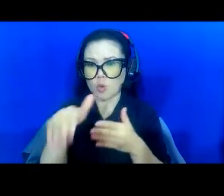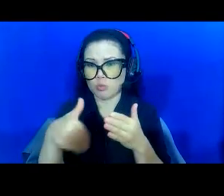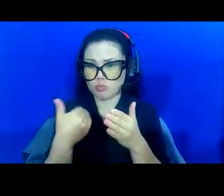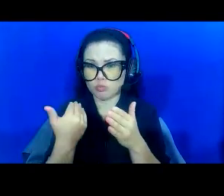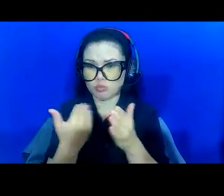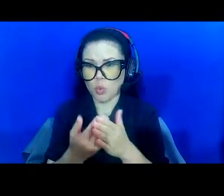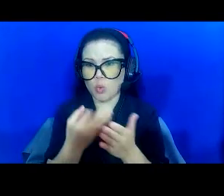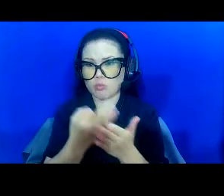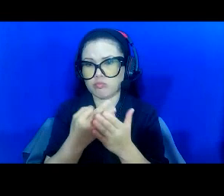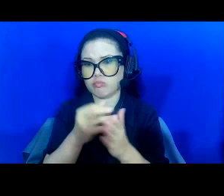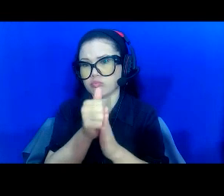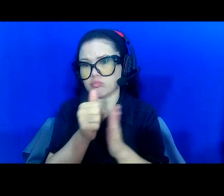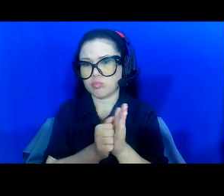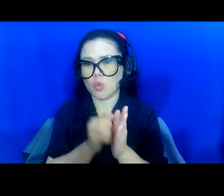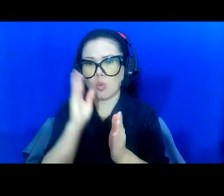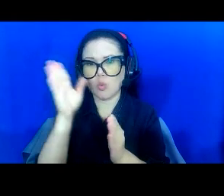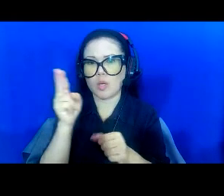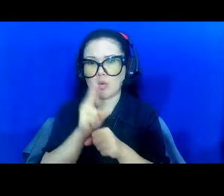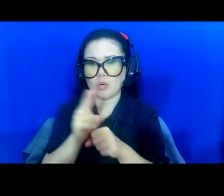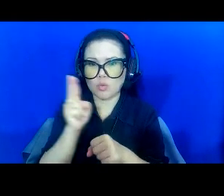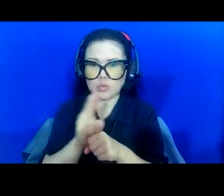utilizando